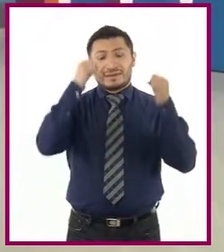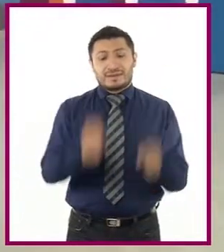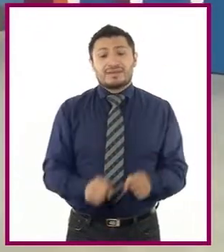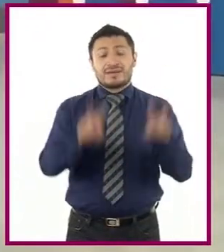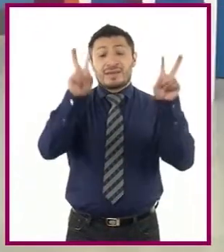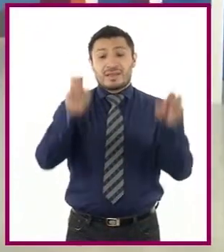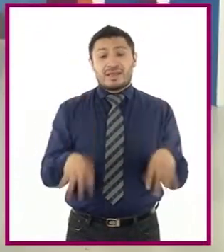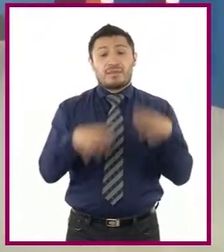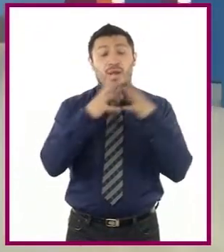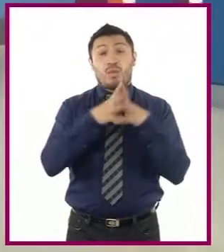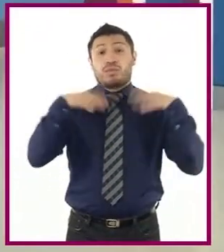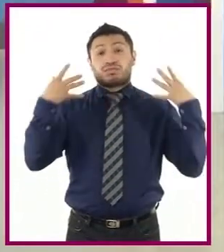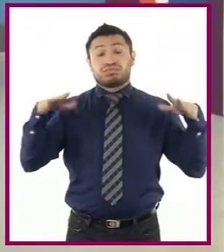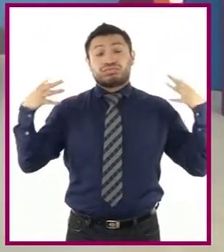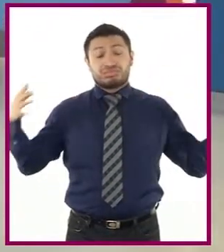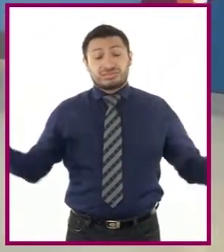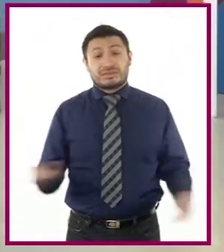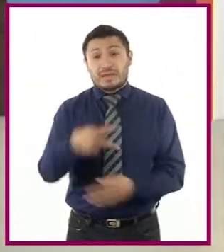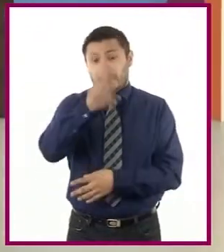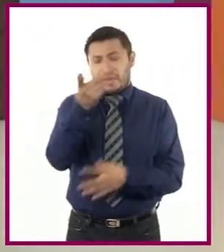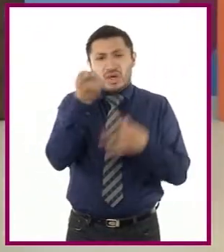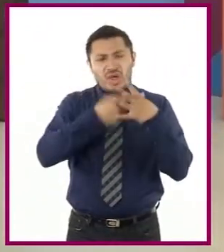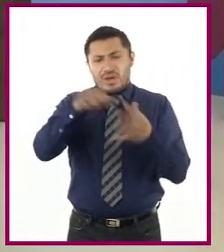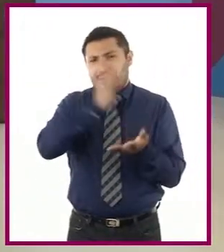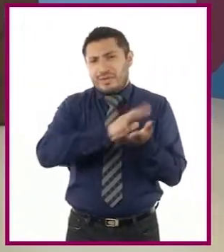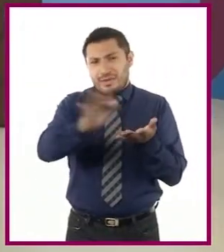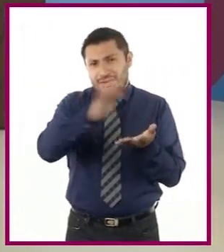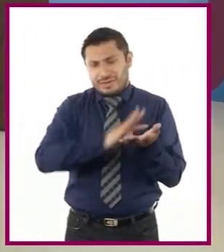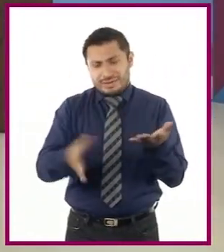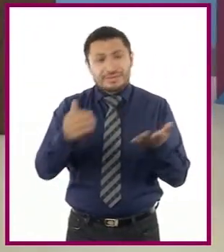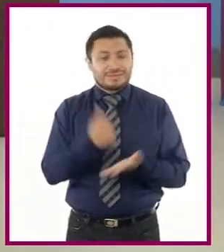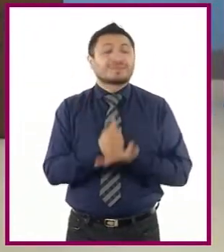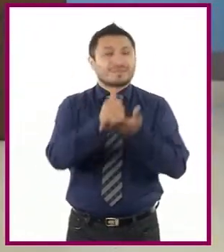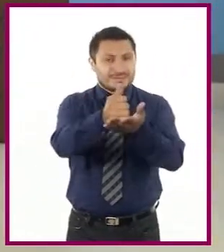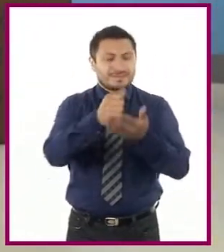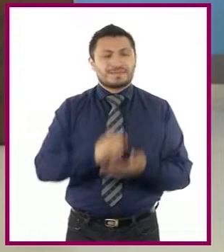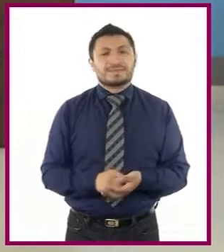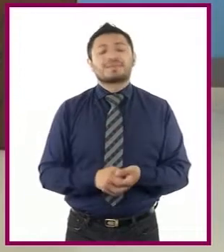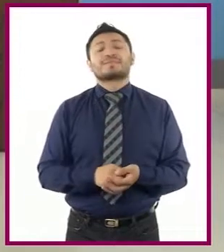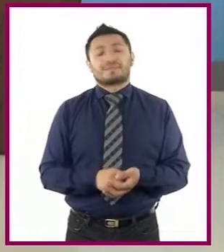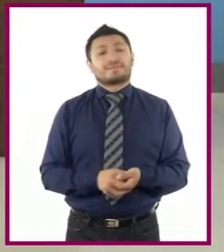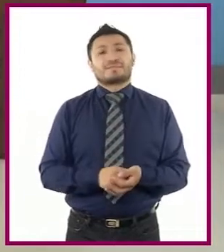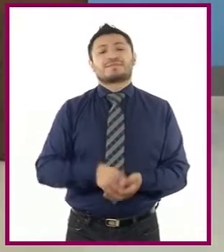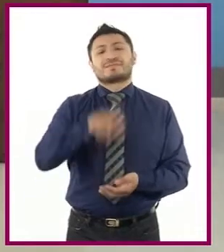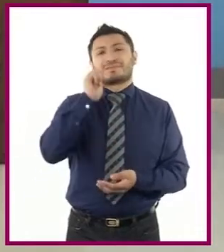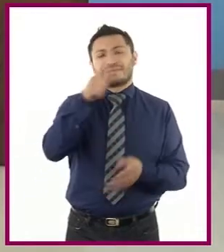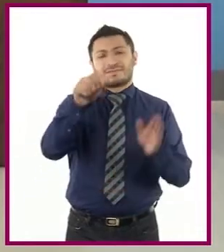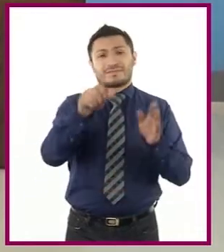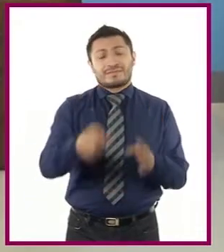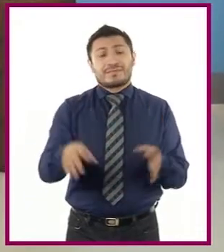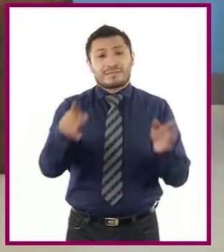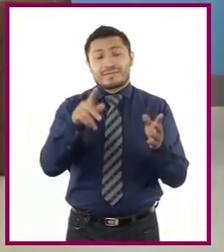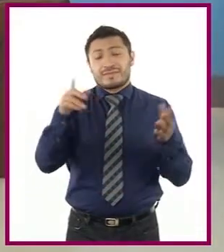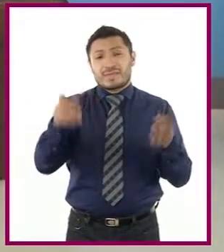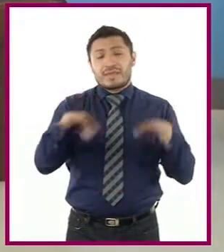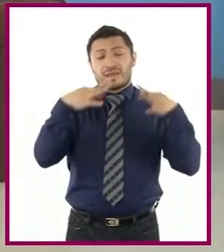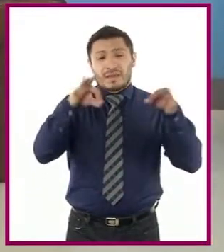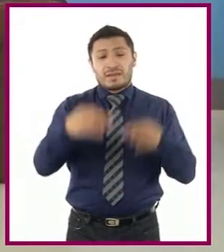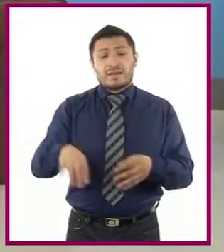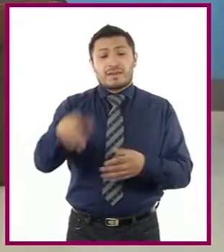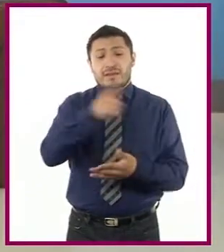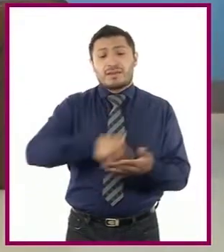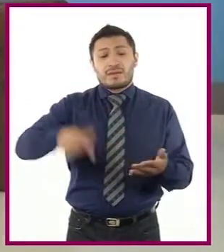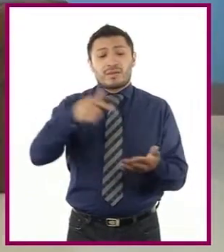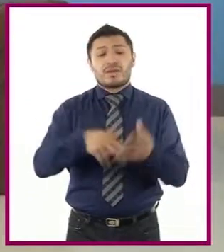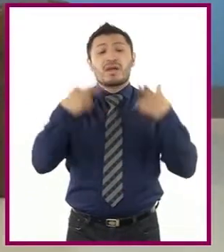muy vasto, pero para comenzar la siguiente lectura será de gran utilidad. Se trata del artículo titulado Estancias, Haciendas y